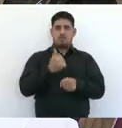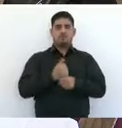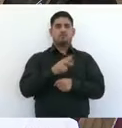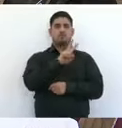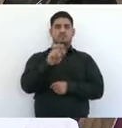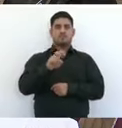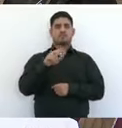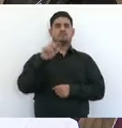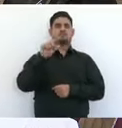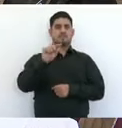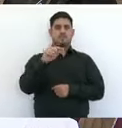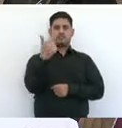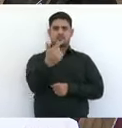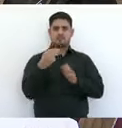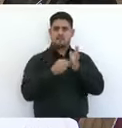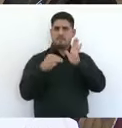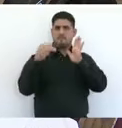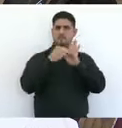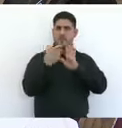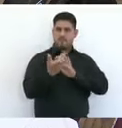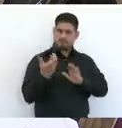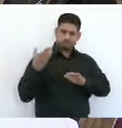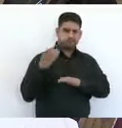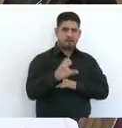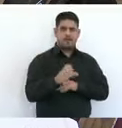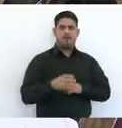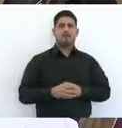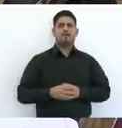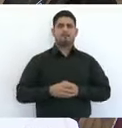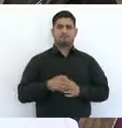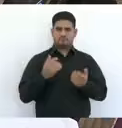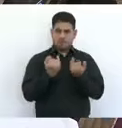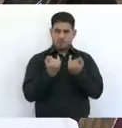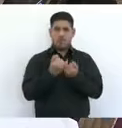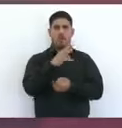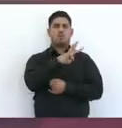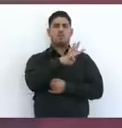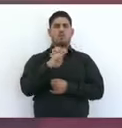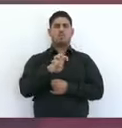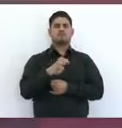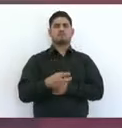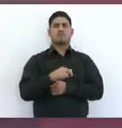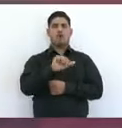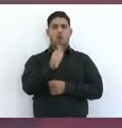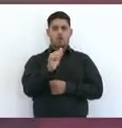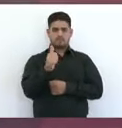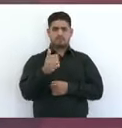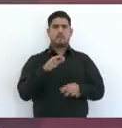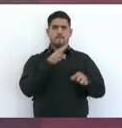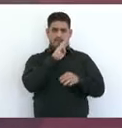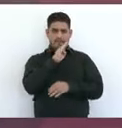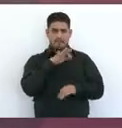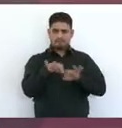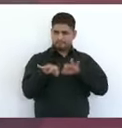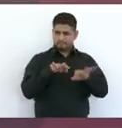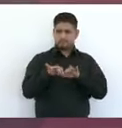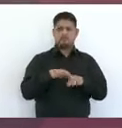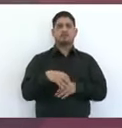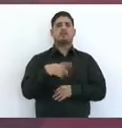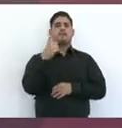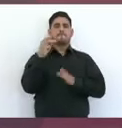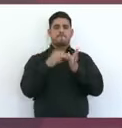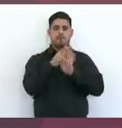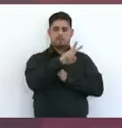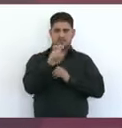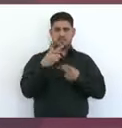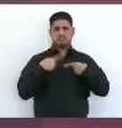pesos. Asimismo, reciben apoyos 411 madres trabajadoras y 1.248